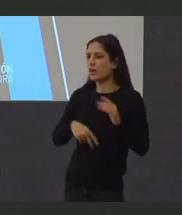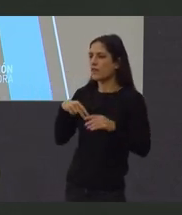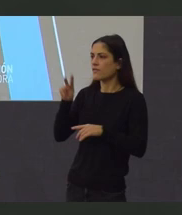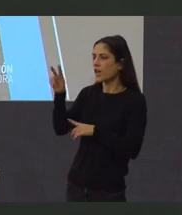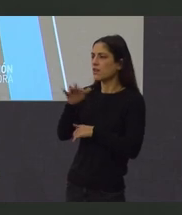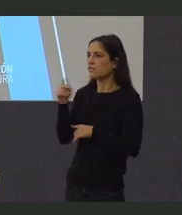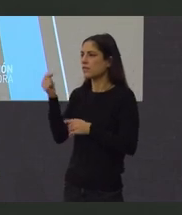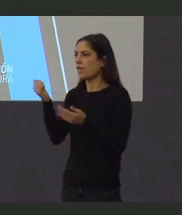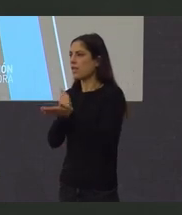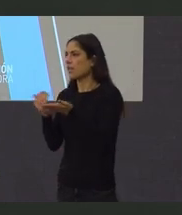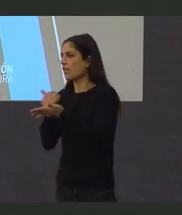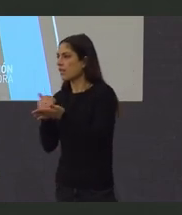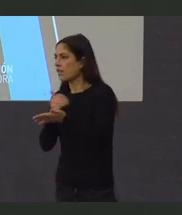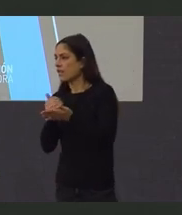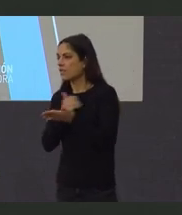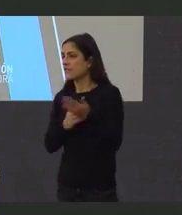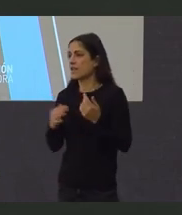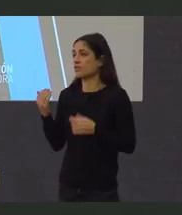tamén en